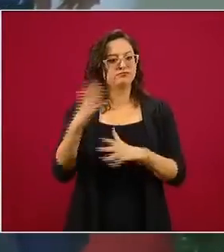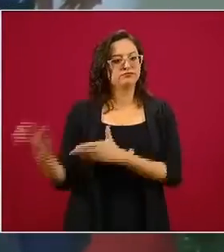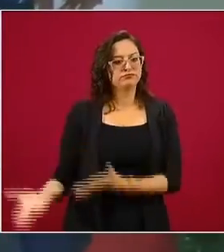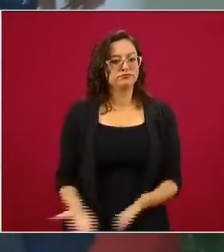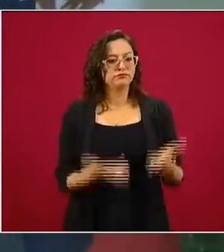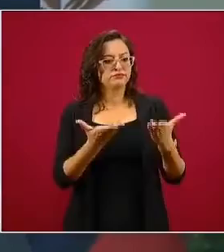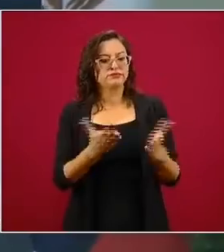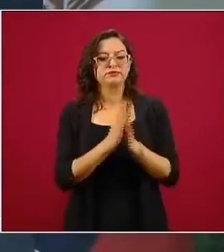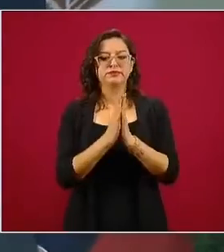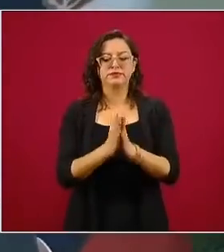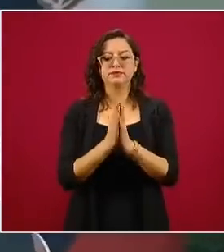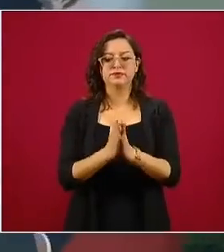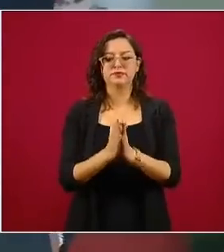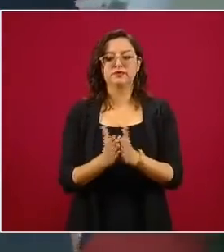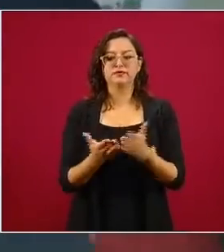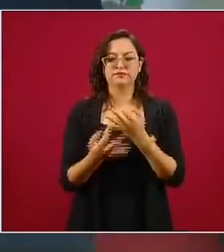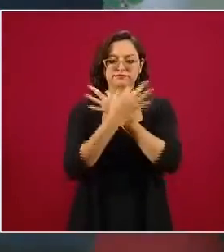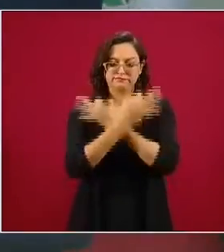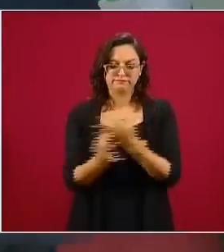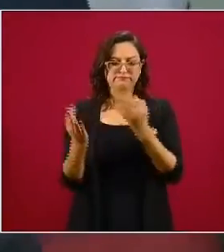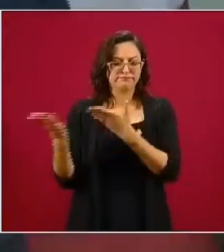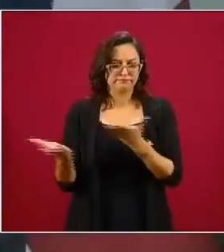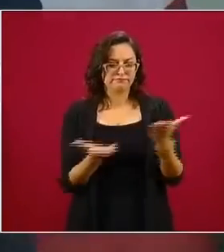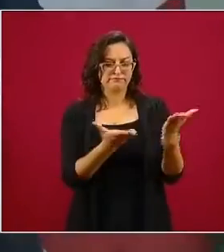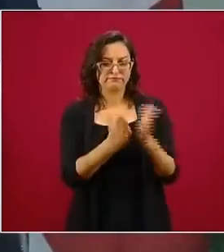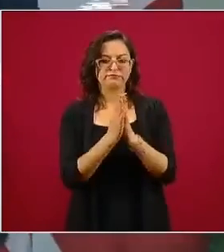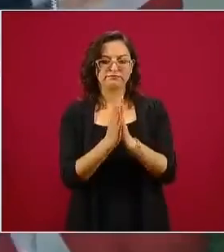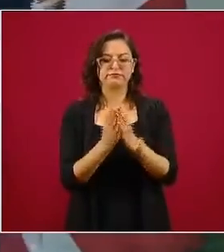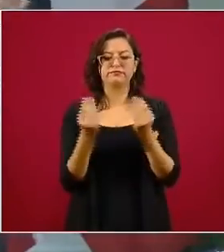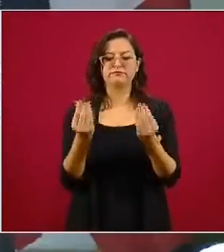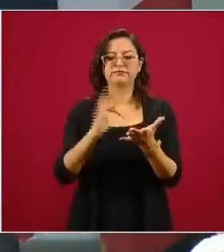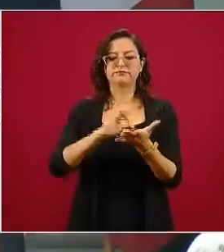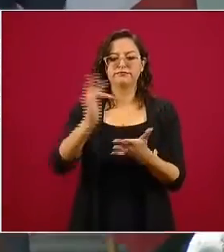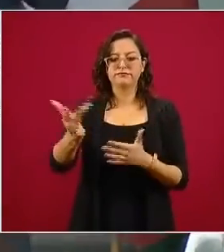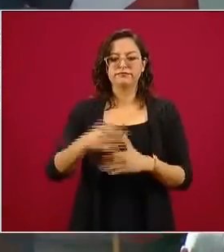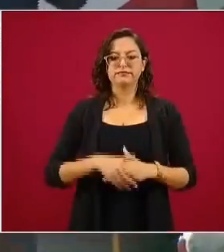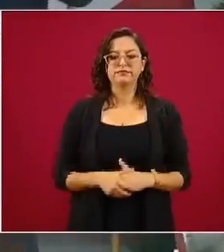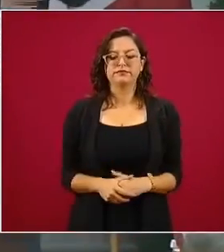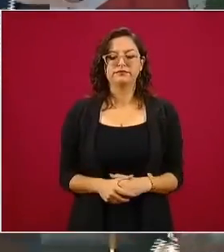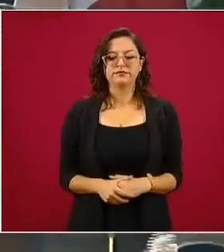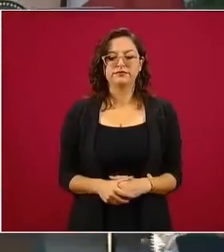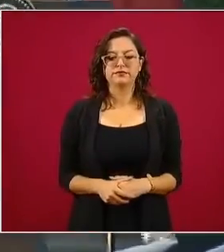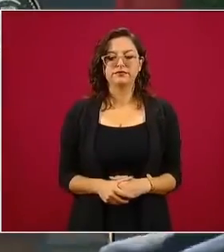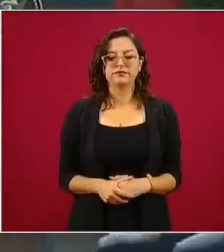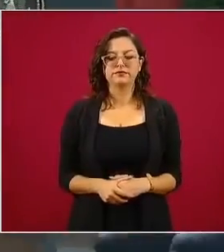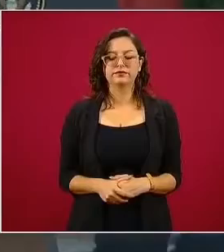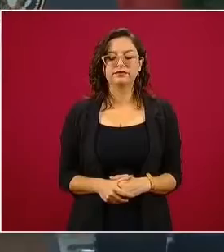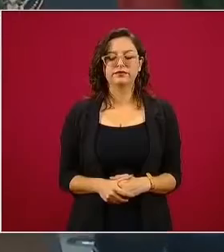adelante, por favor, lo invitamos a que diga unas palabras. Muchísimas gracias.